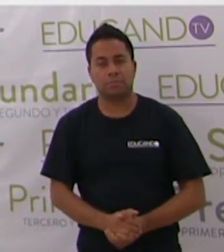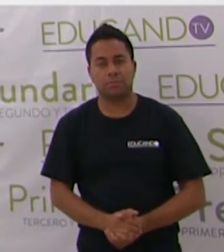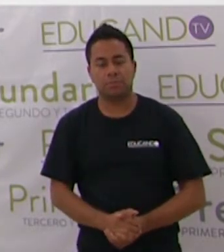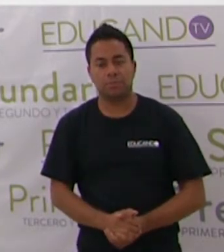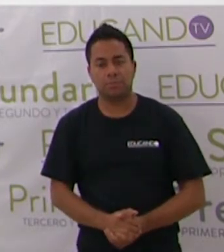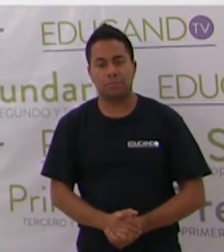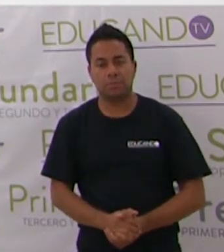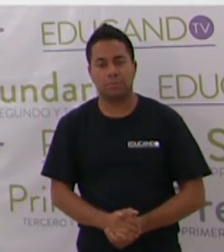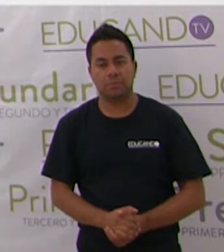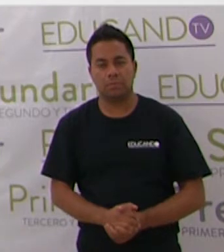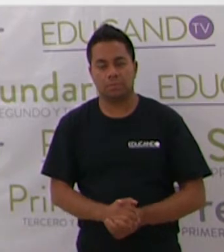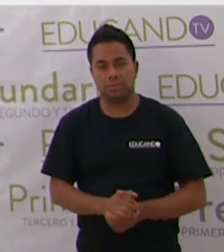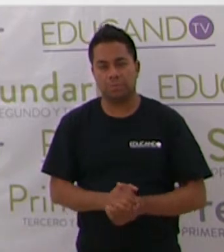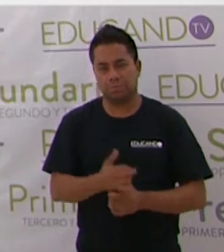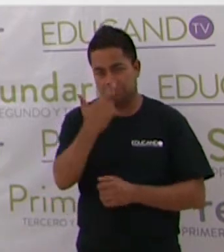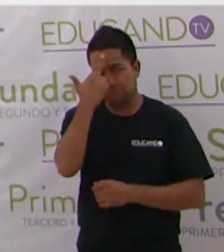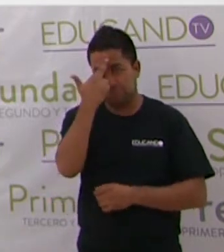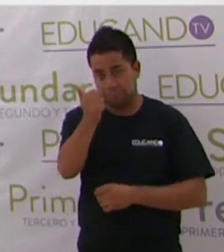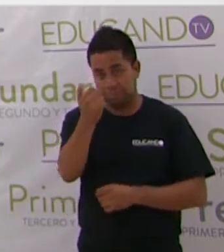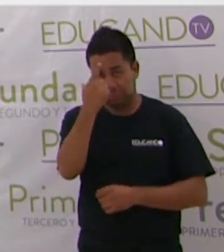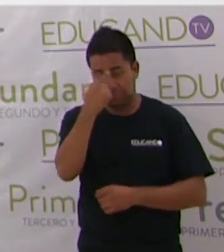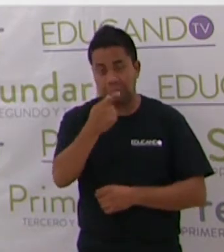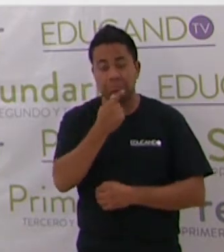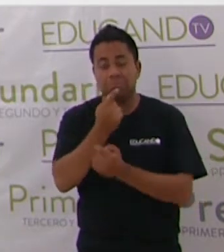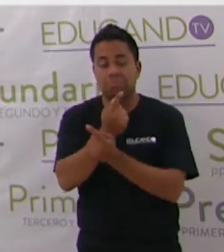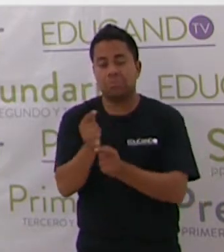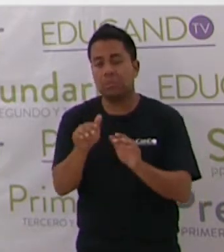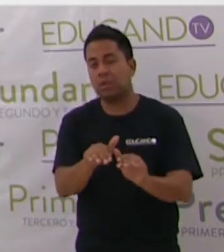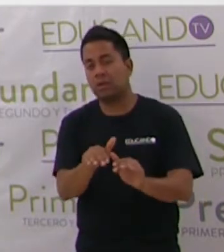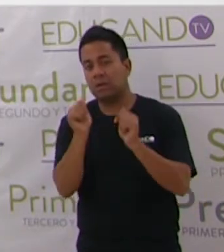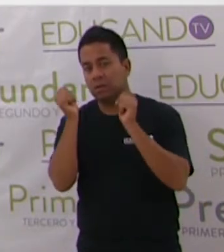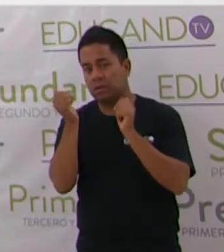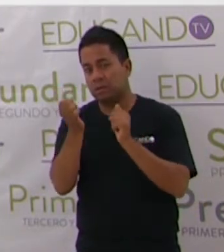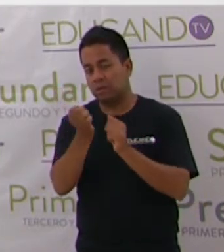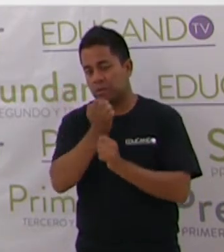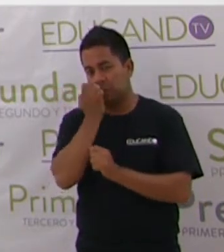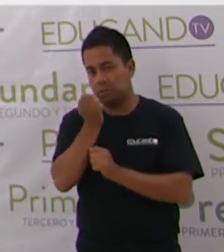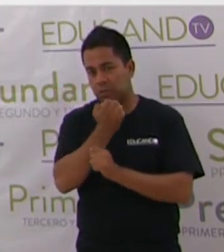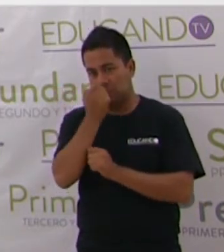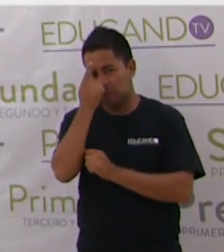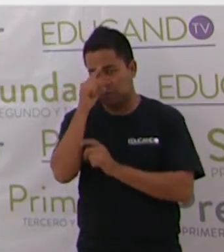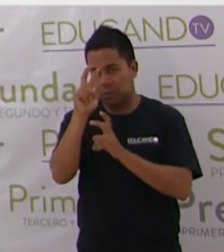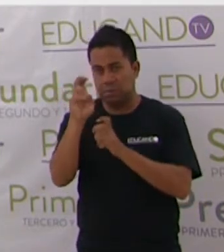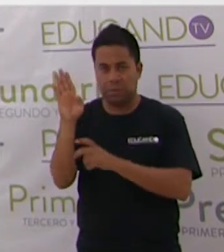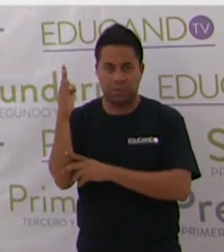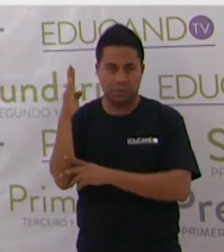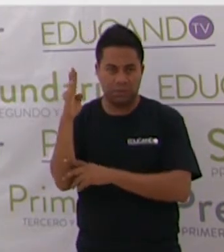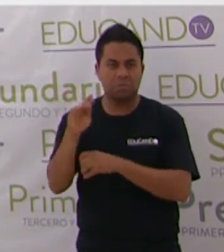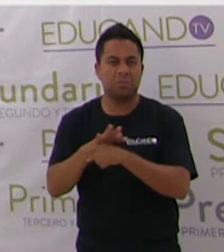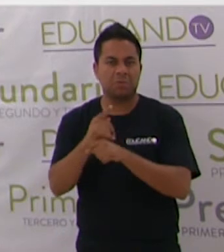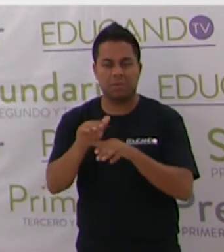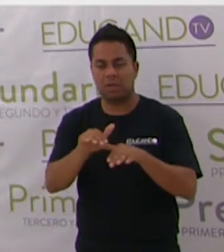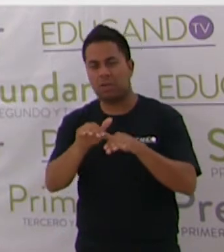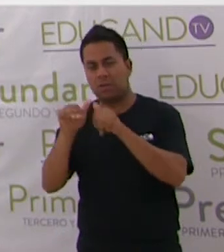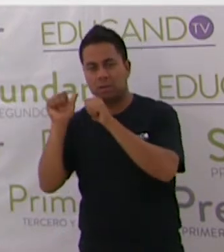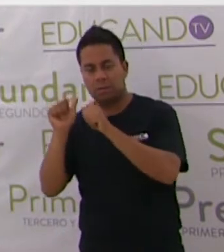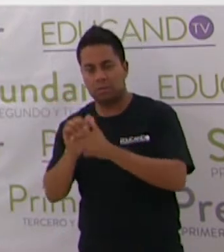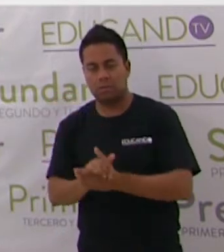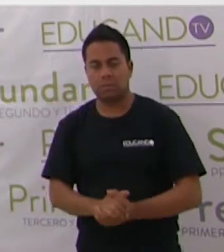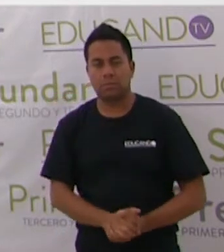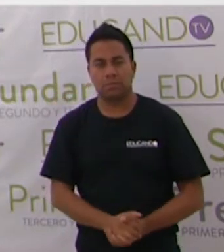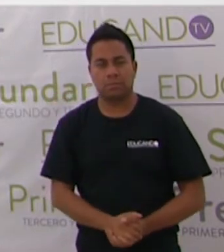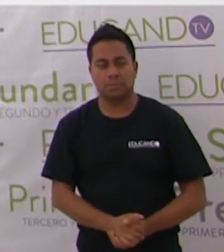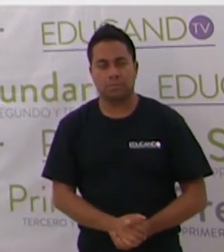Motivos que llevan a los jóvenes a abandonar sus estudios de nivel medio superior.